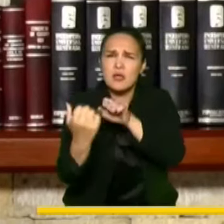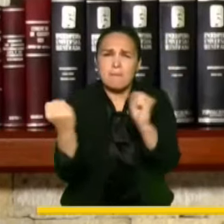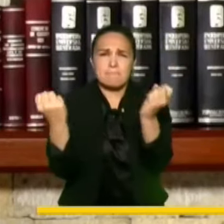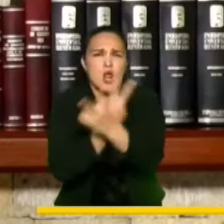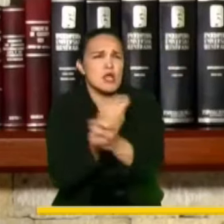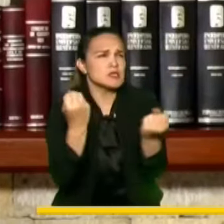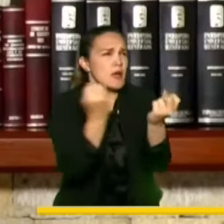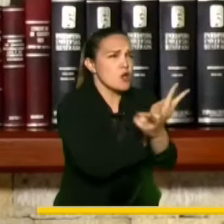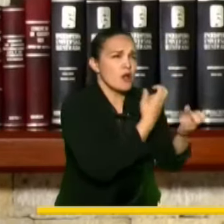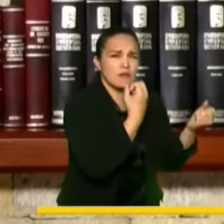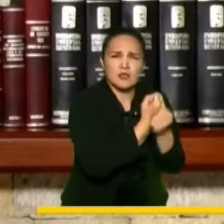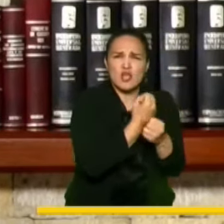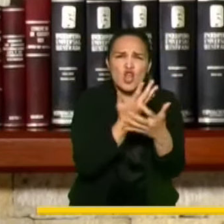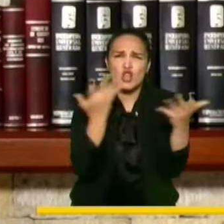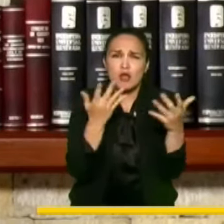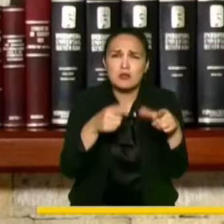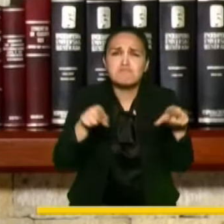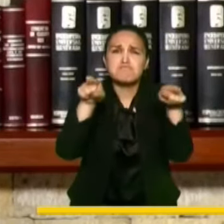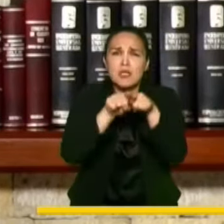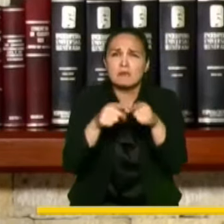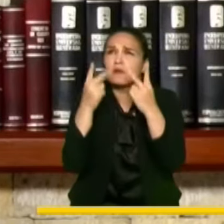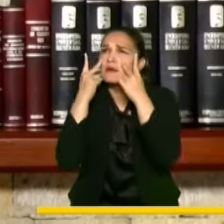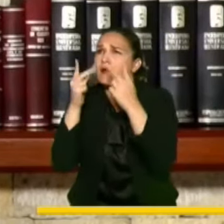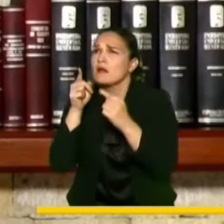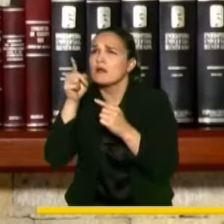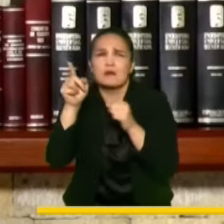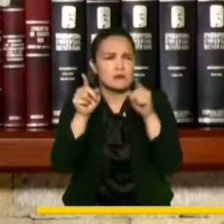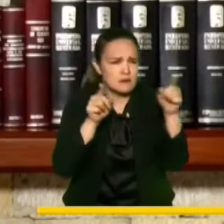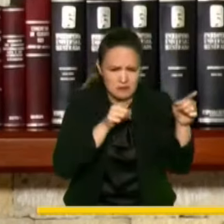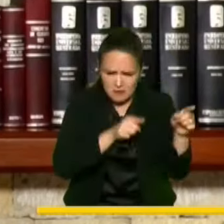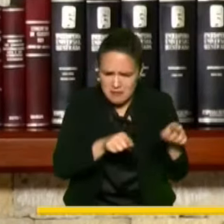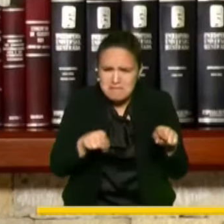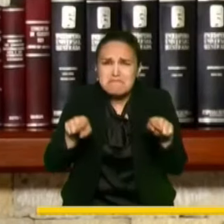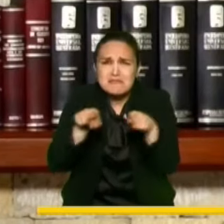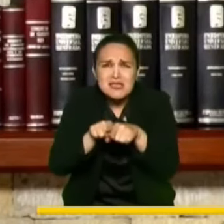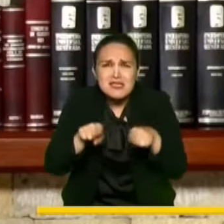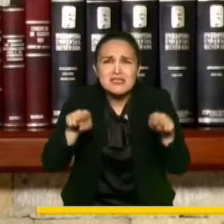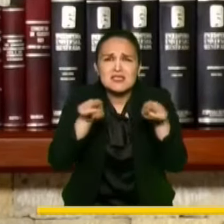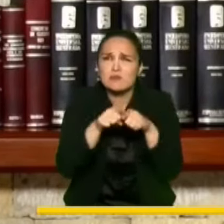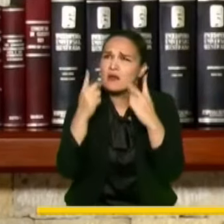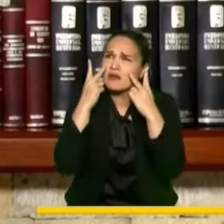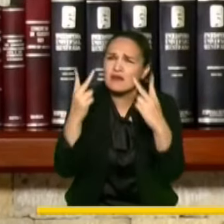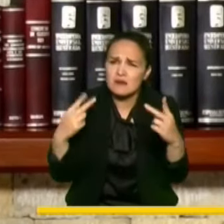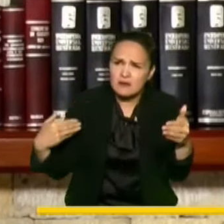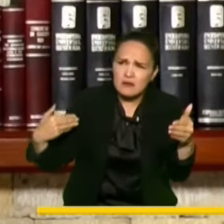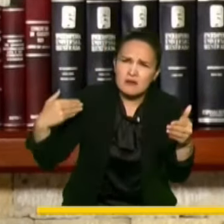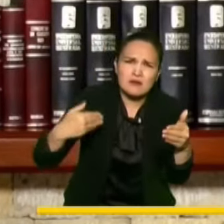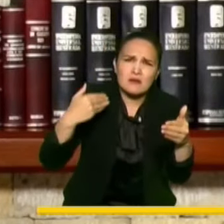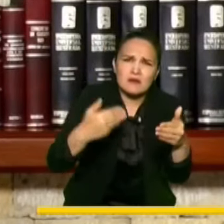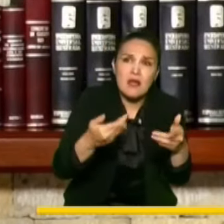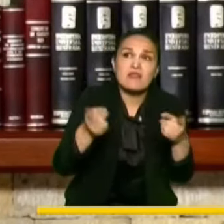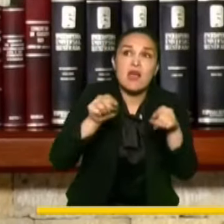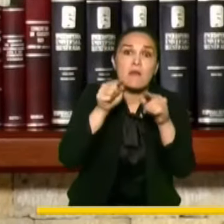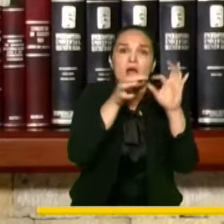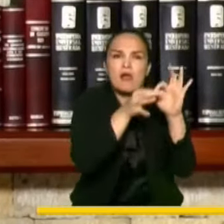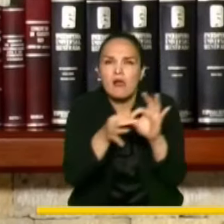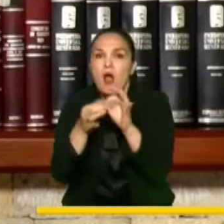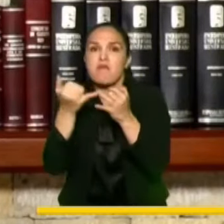casi en los mismos territorios y coinciden además con el establecimiento de economías